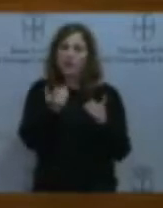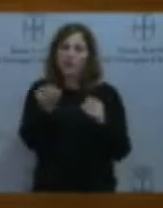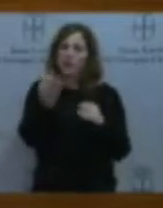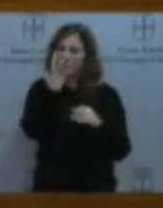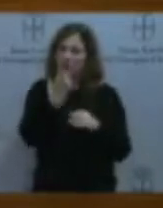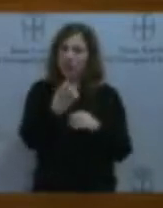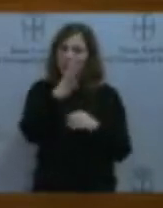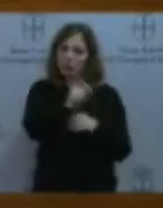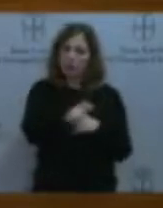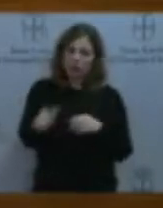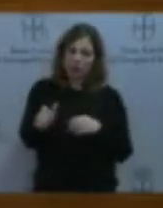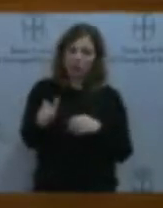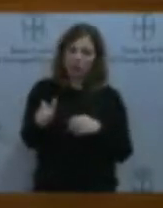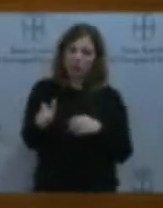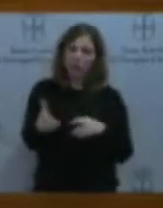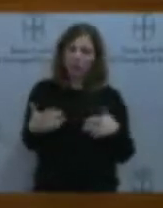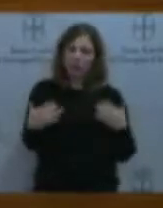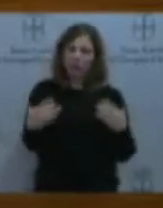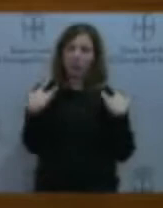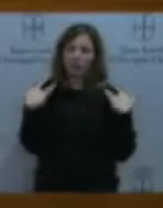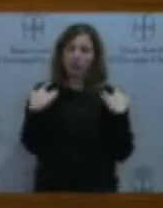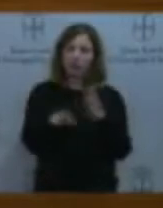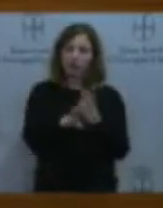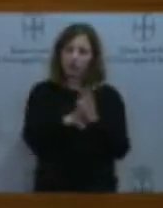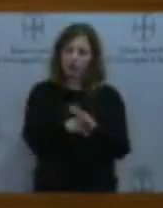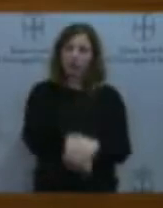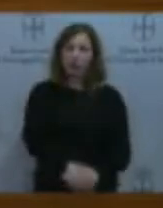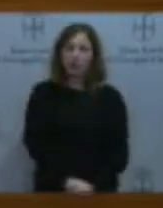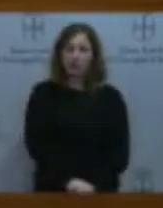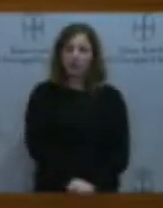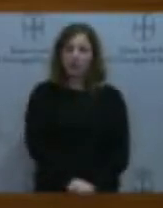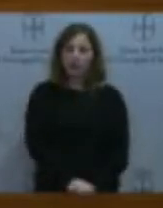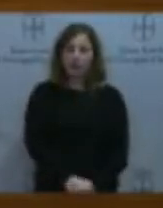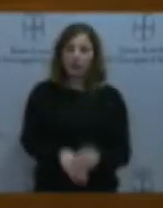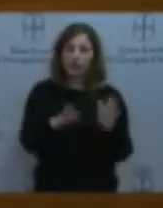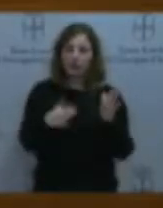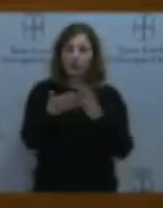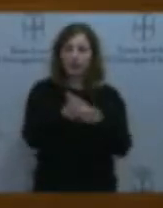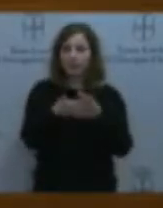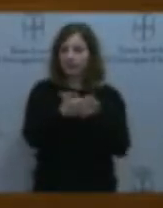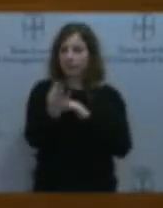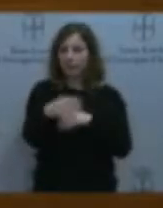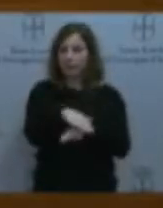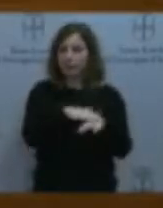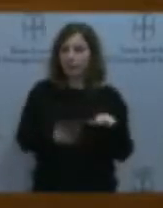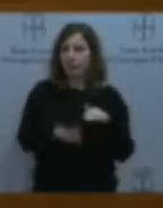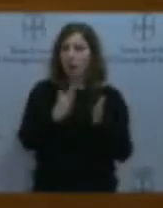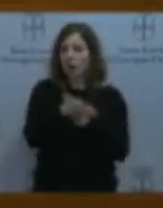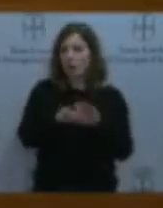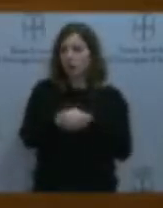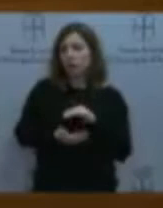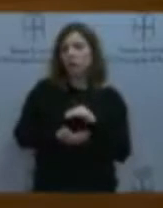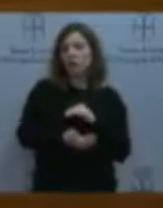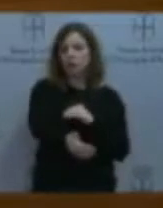a la gente le pesa mucho. Pero quedamos en que vamos a hablar fundamentalmente de futuro y es de lo que voy